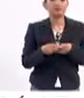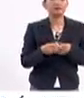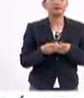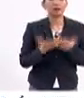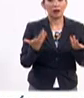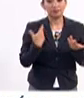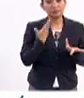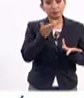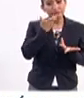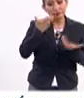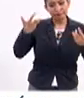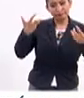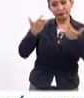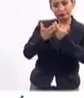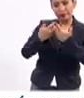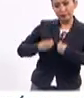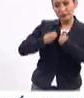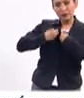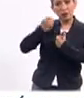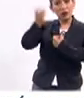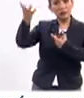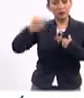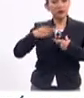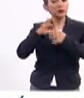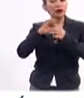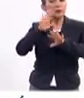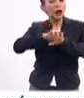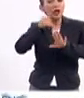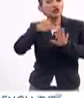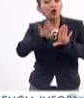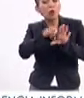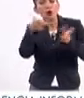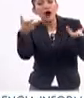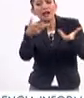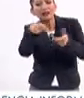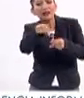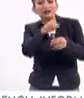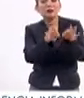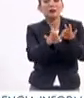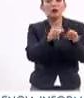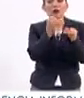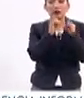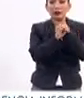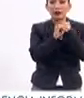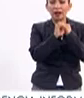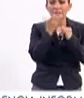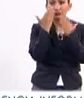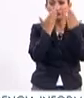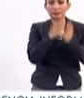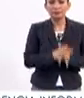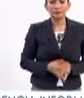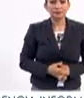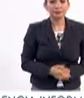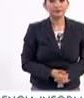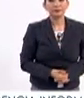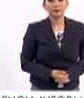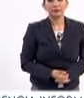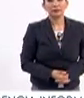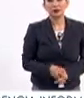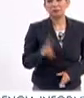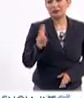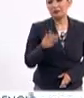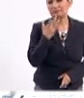y se adapta prácticamente a la vida de cualquiera. Explíquenos un poco más cómo se gestiona esta plataforma. En realidad es